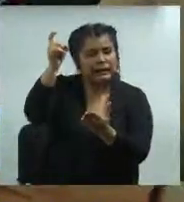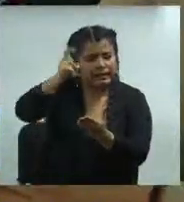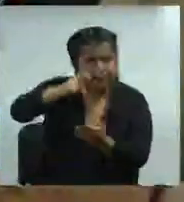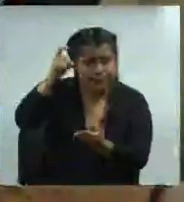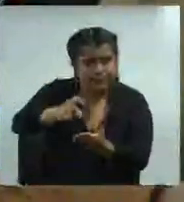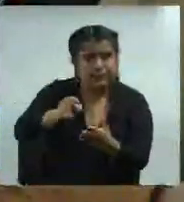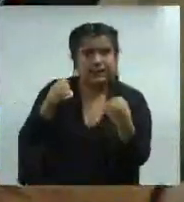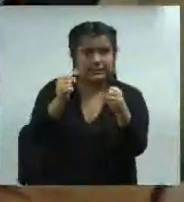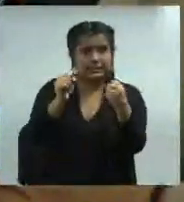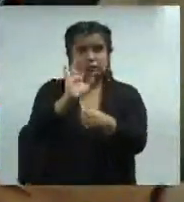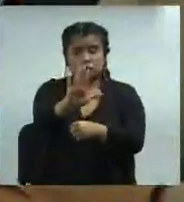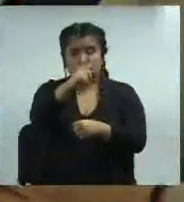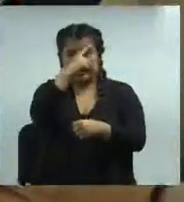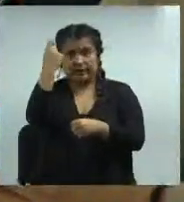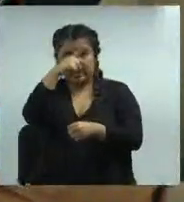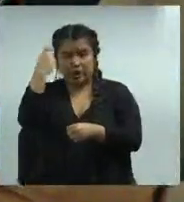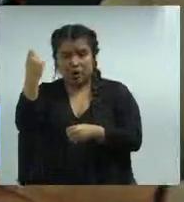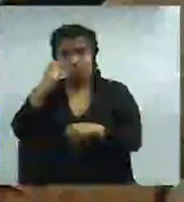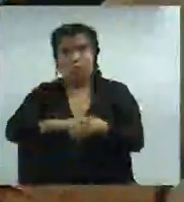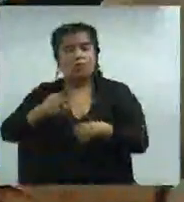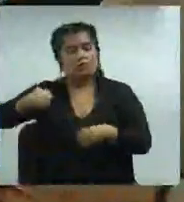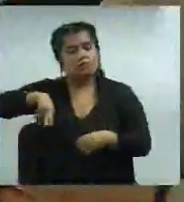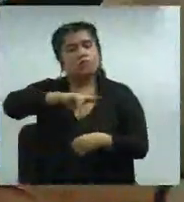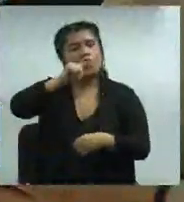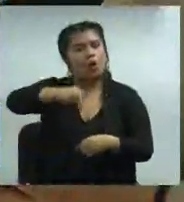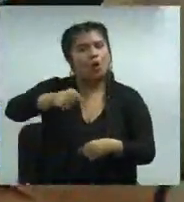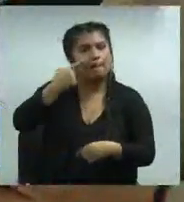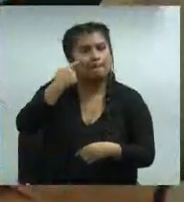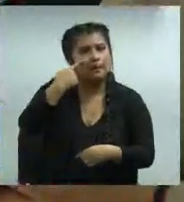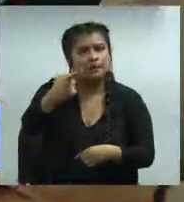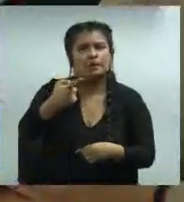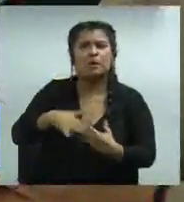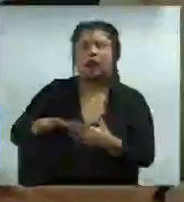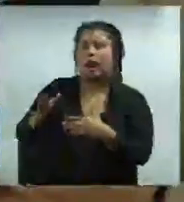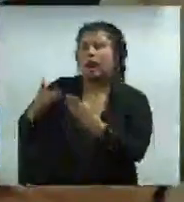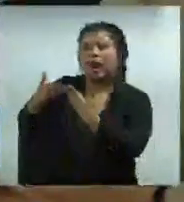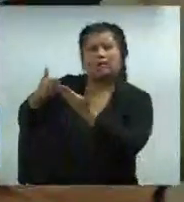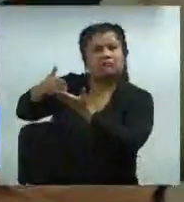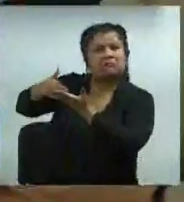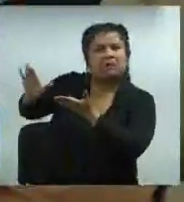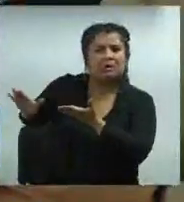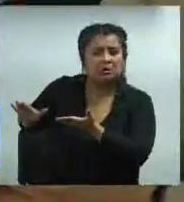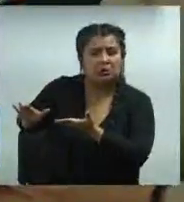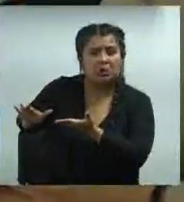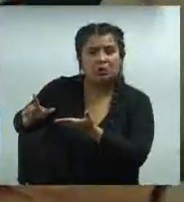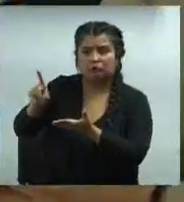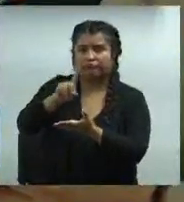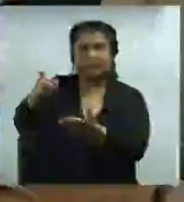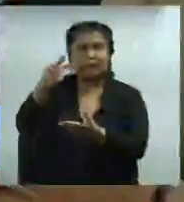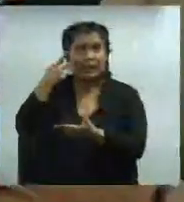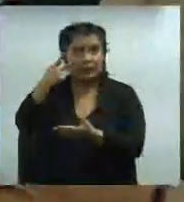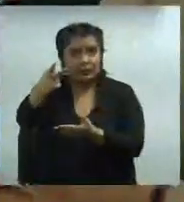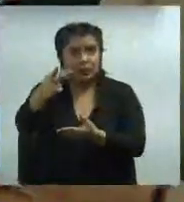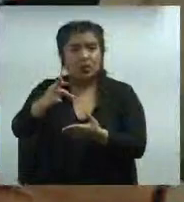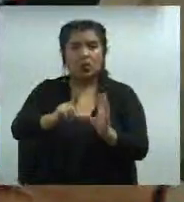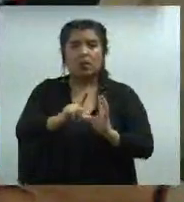corresponde, porque hoy por hoy nosotros vemos mucho abandono y además no vemos una cabeza